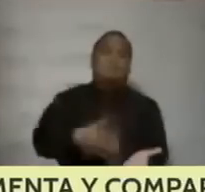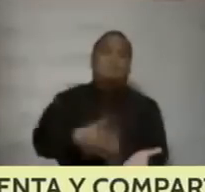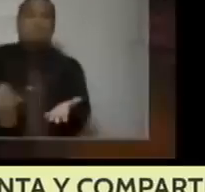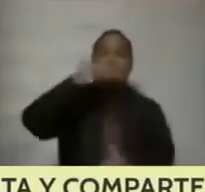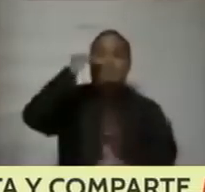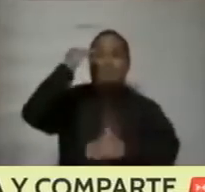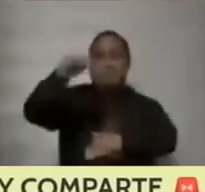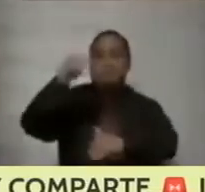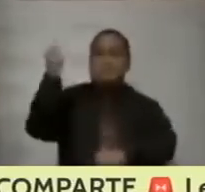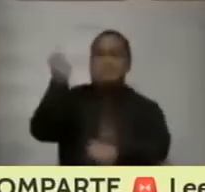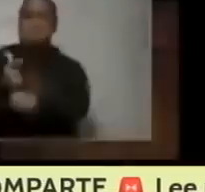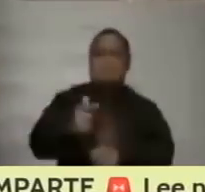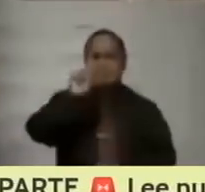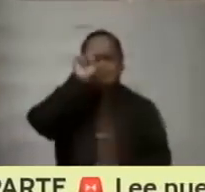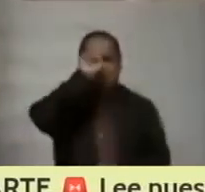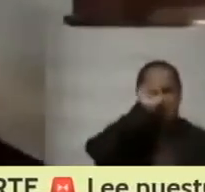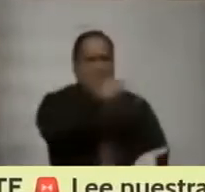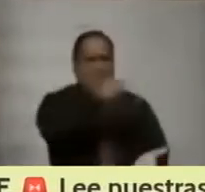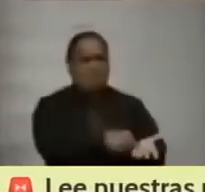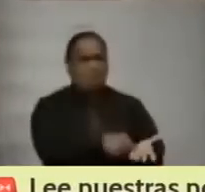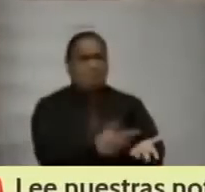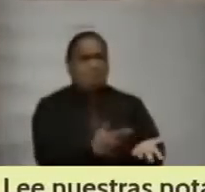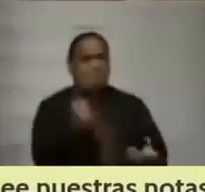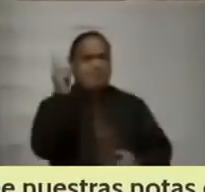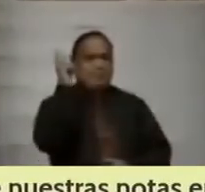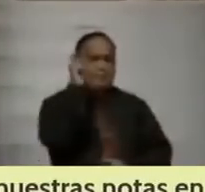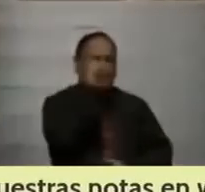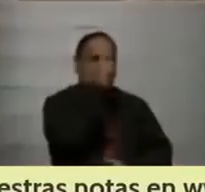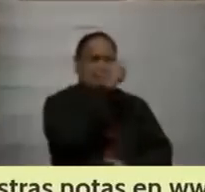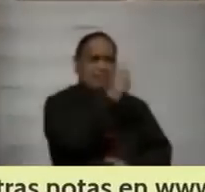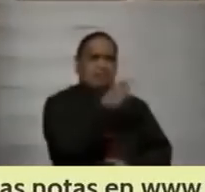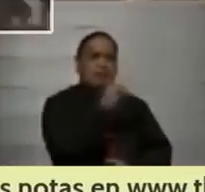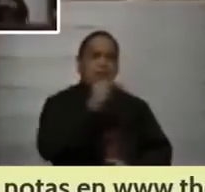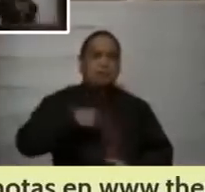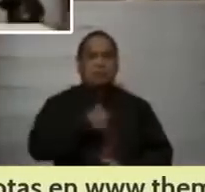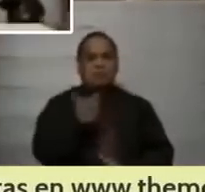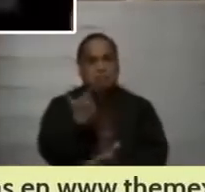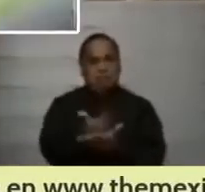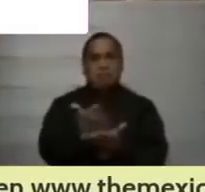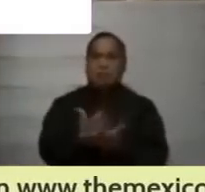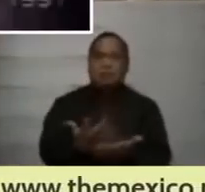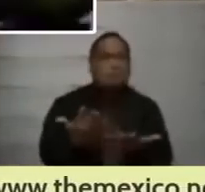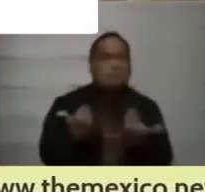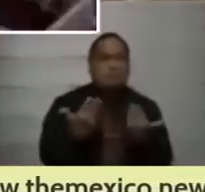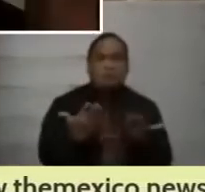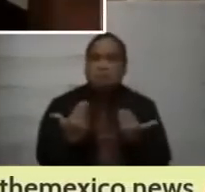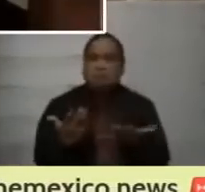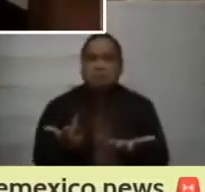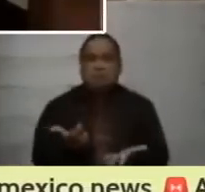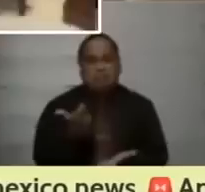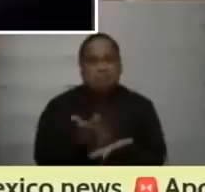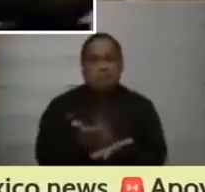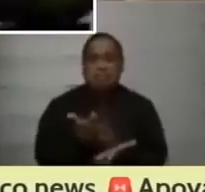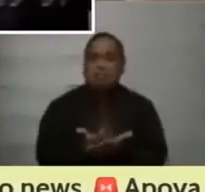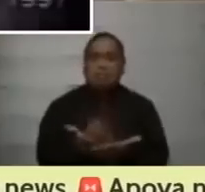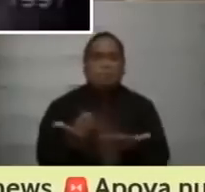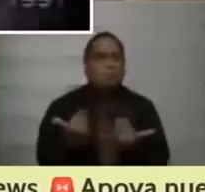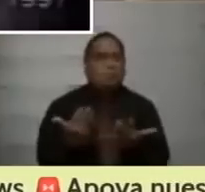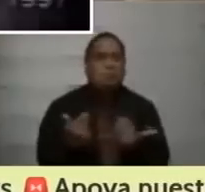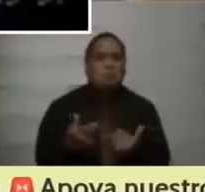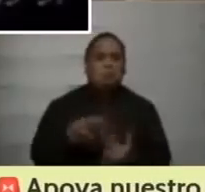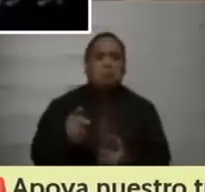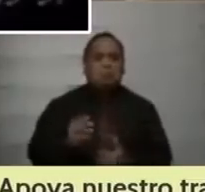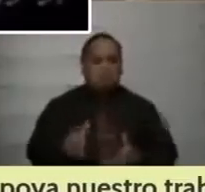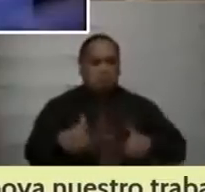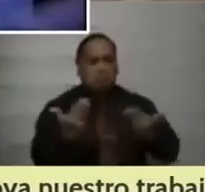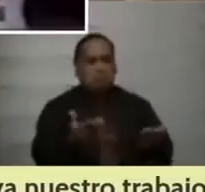se acuerde, porque hubieron momentos tan difíciles, no teníamos dinero para el movimiento y Andrés Manuel nos decía, pues no hay dinero, pero les voy a regalar unos